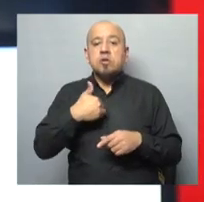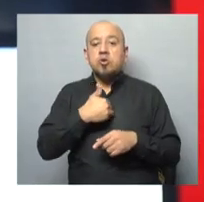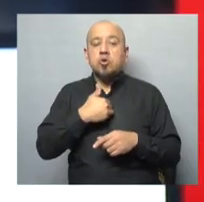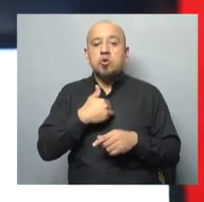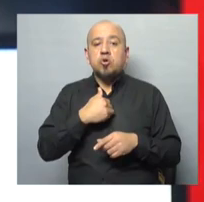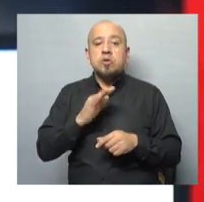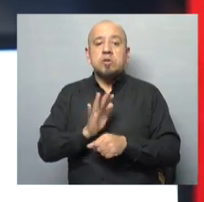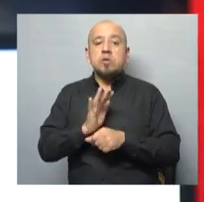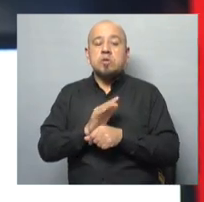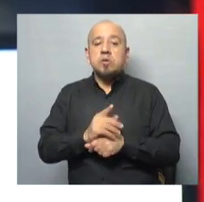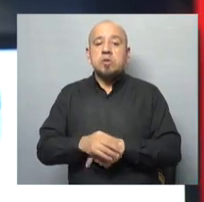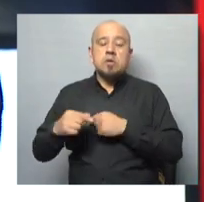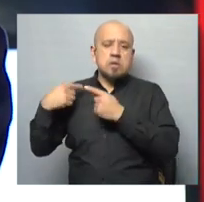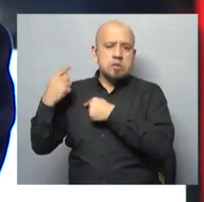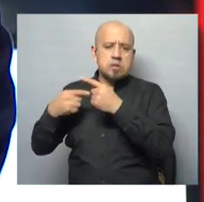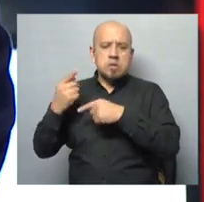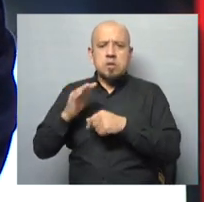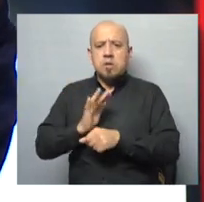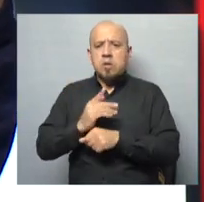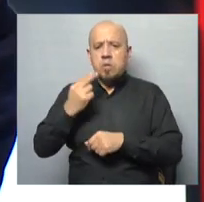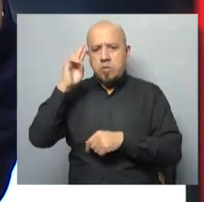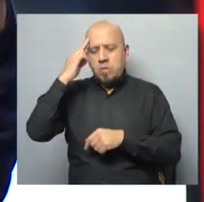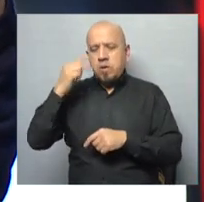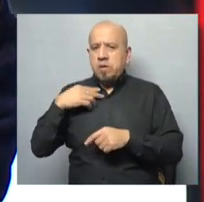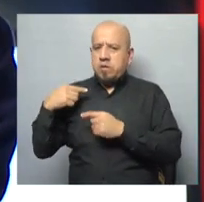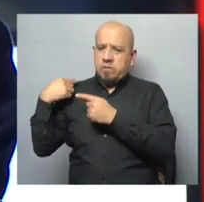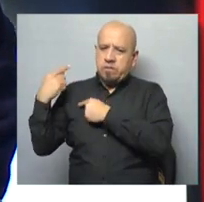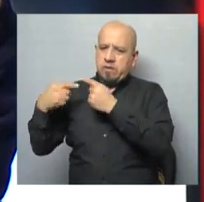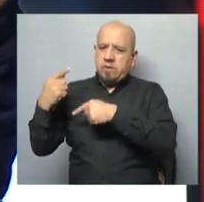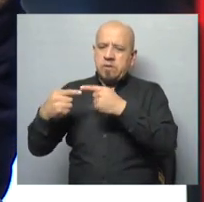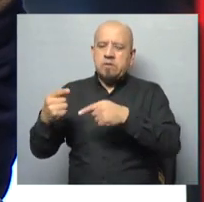en la serie porque muchas series llegan este